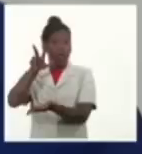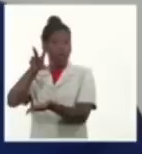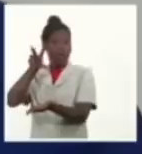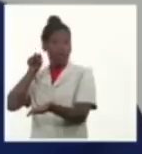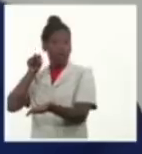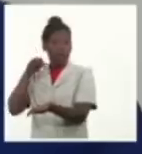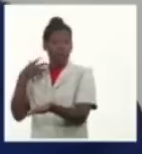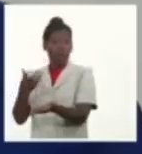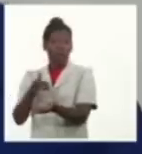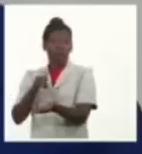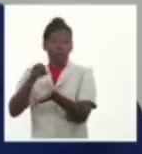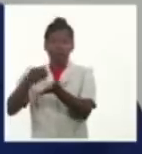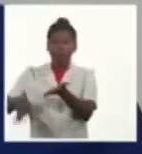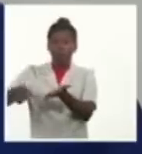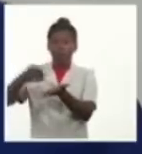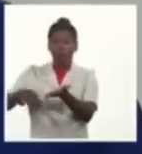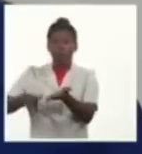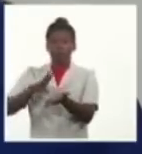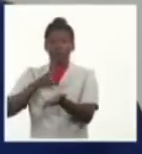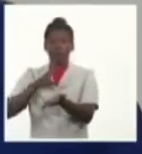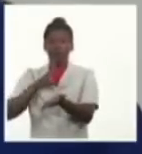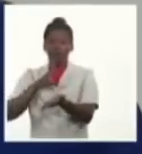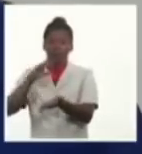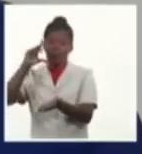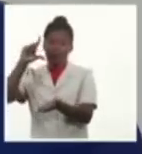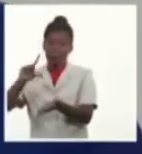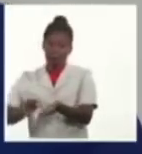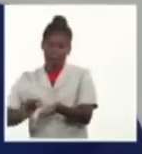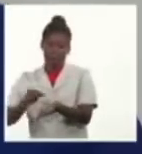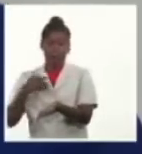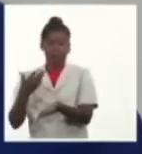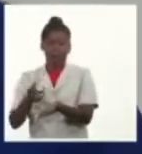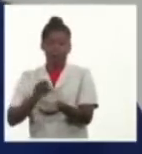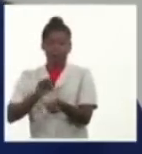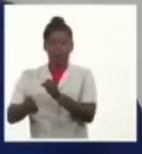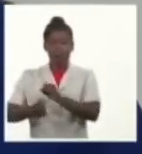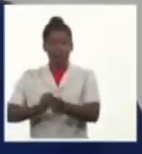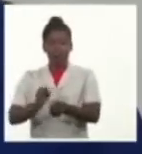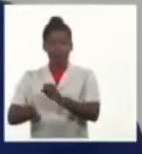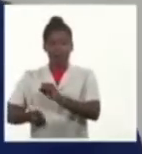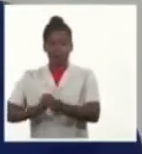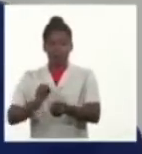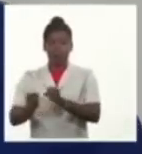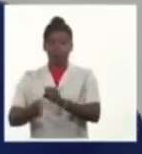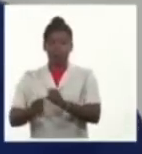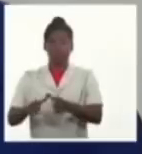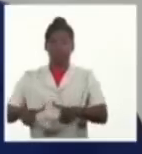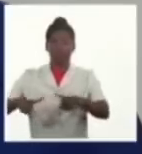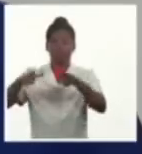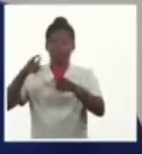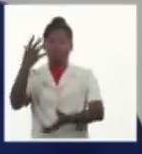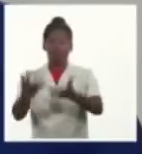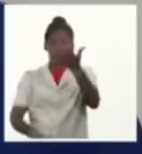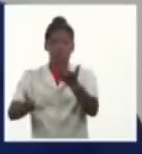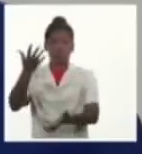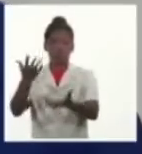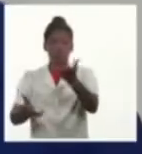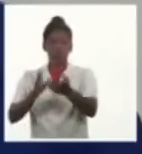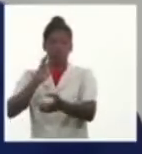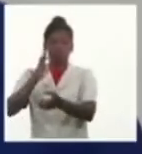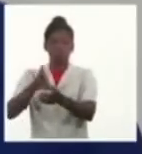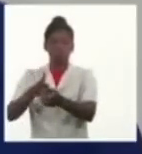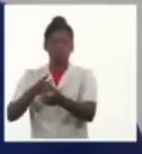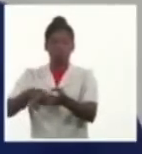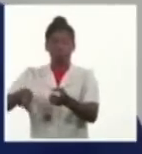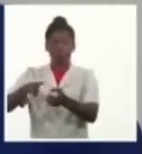hidroquímica, cuando aquello le daba por ubre blanca, por el chocolatín, por la cosa, por el cordón de casé, por la zafra? Oye, el cubano